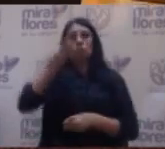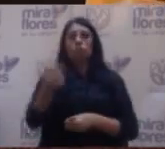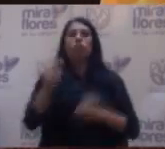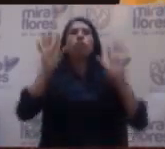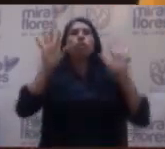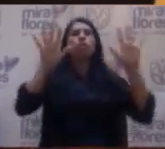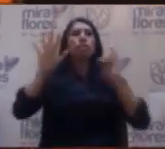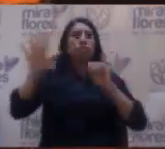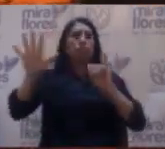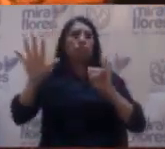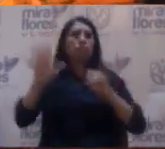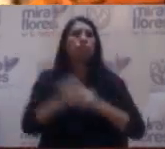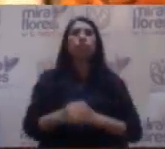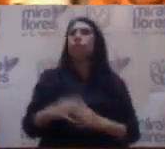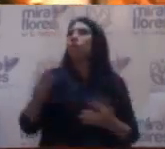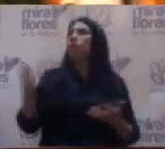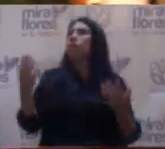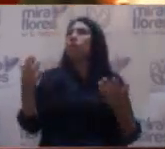Al debate.